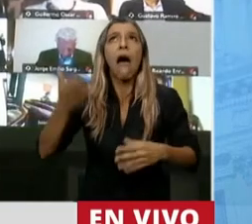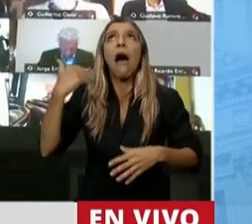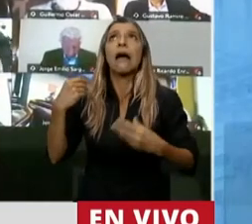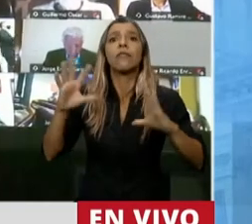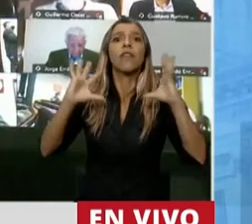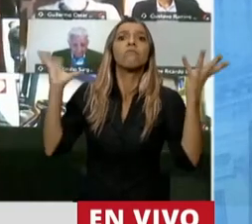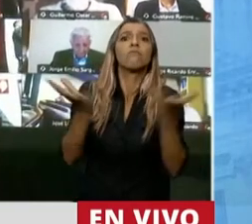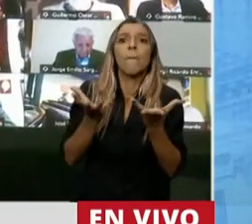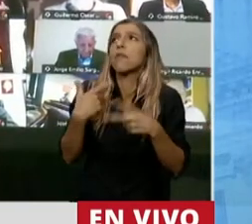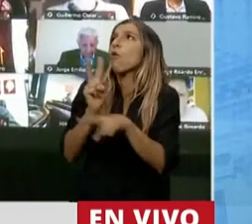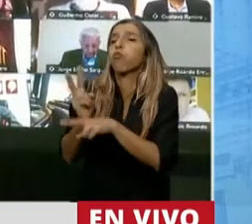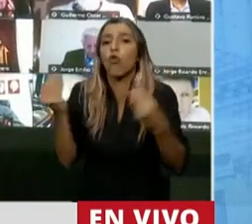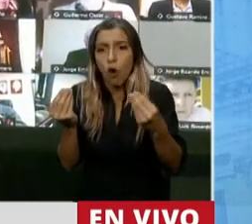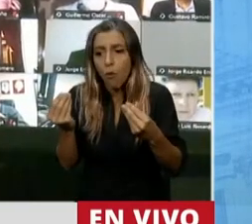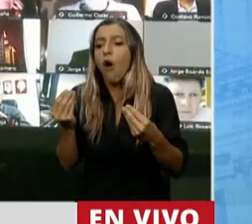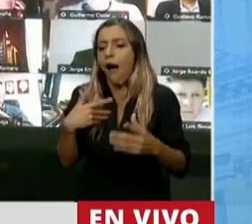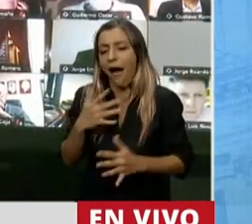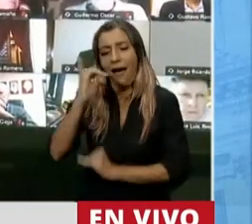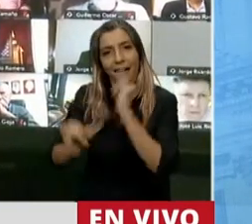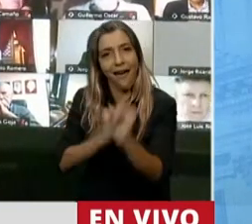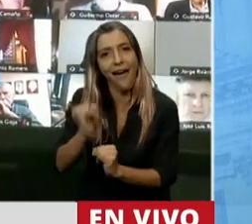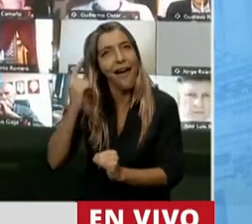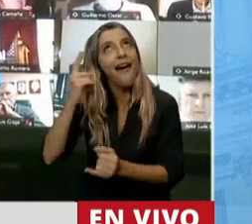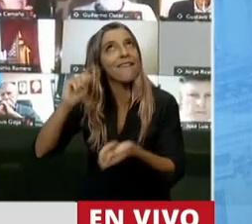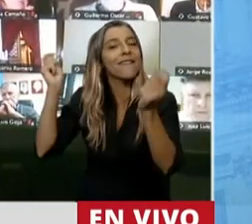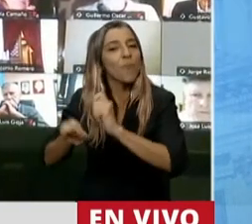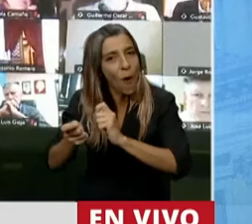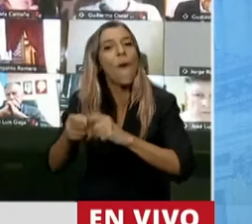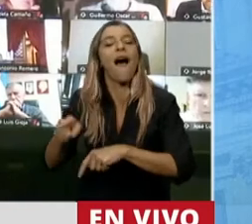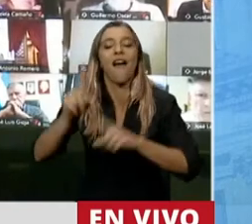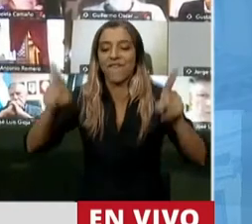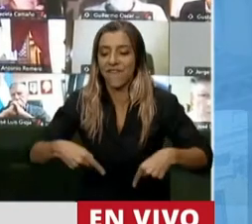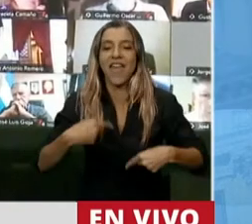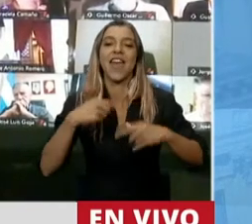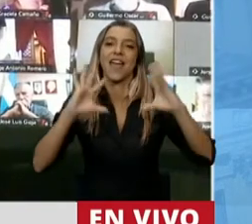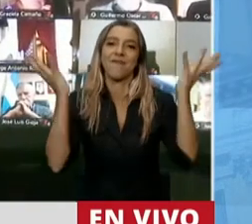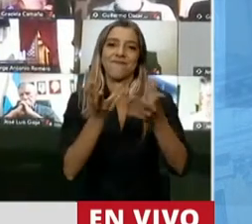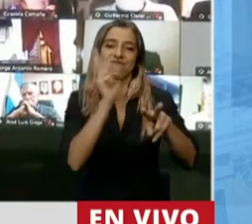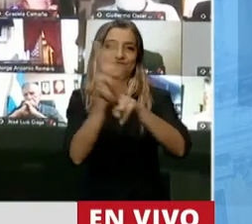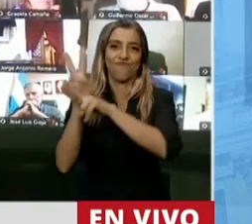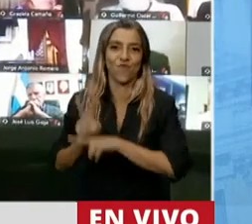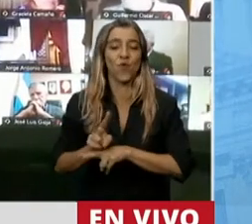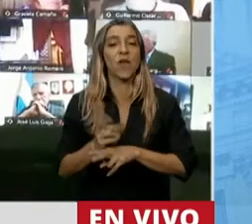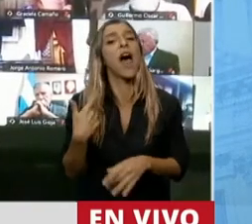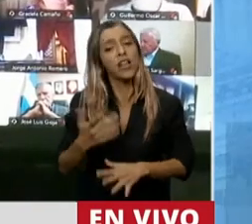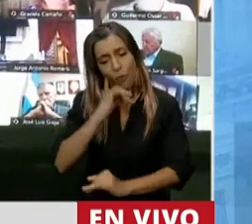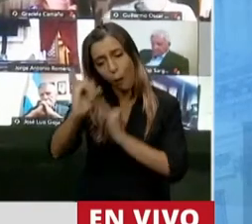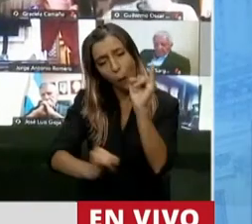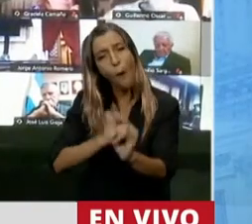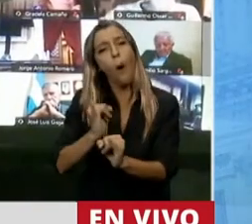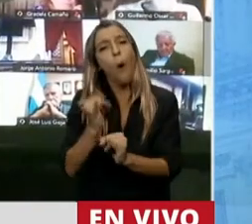transformar un paradigma que parecía difícil porque hay poderes concentrados, parecía difícil porque